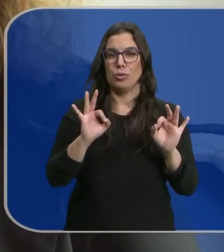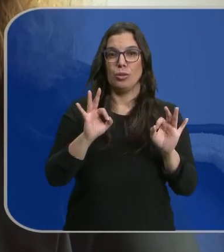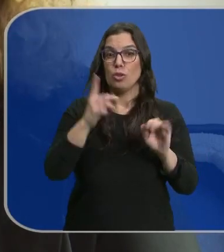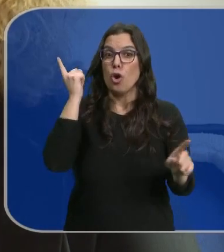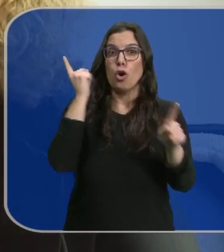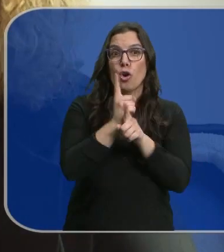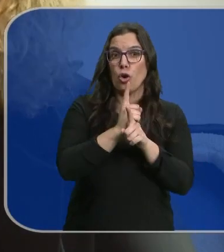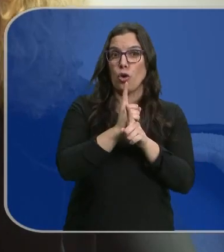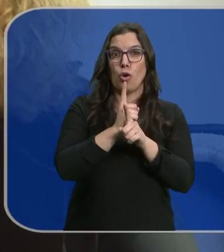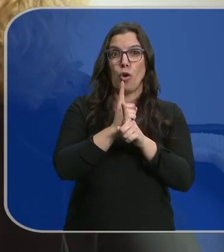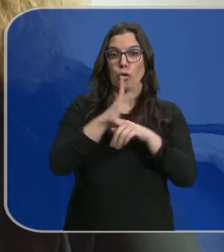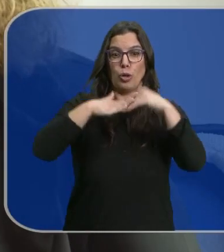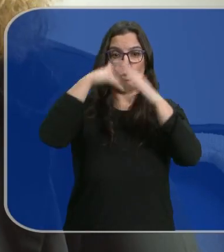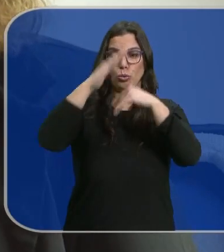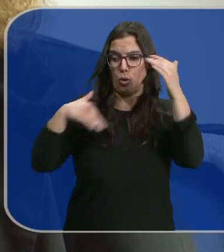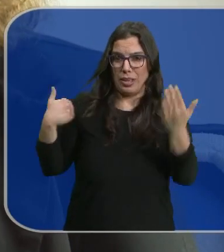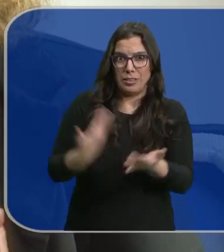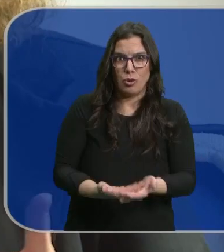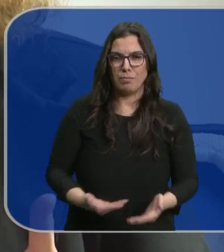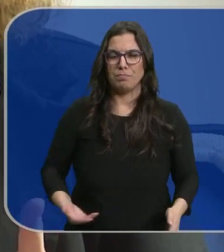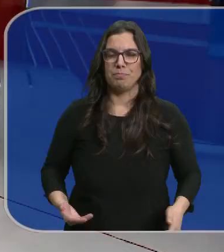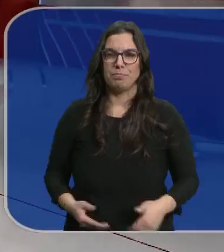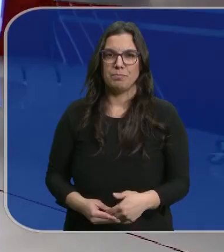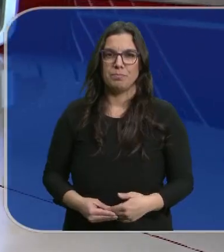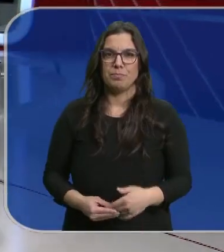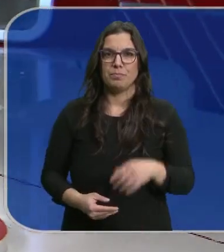va contra todo lo que se ha construido hasta el día de hoy.